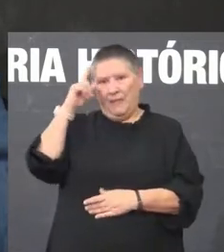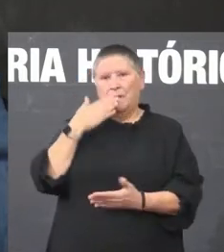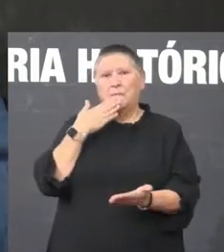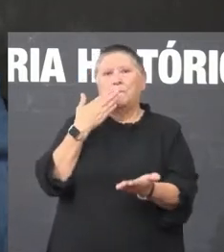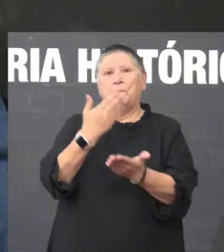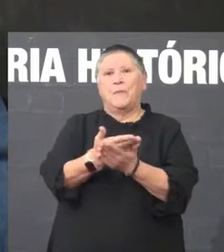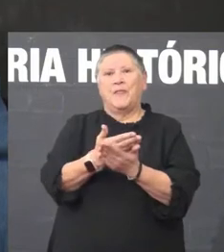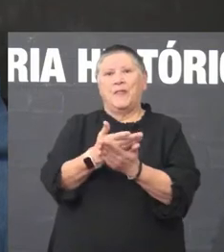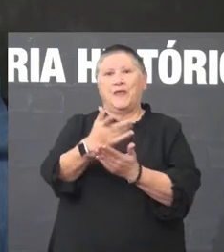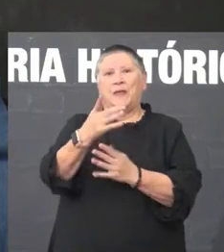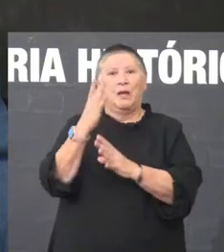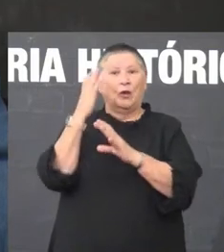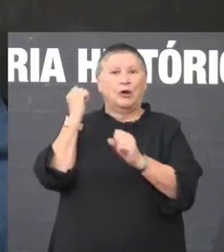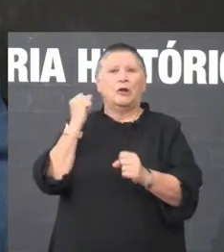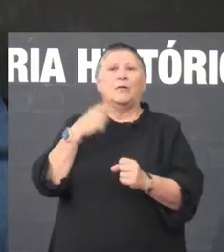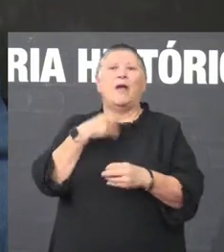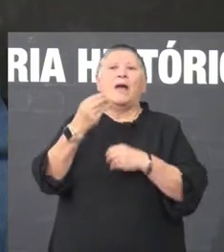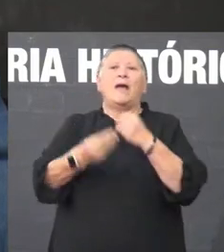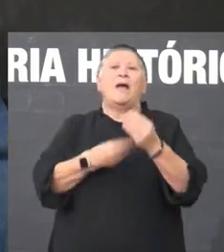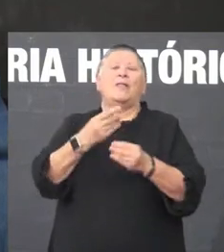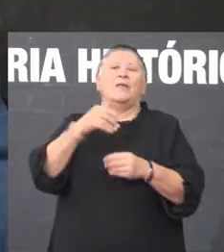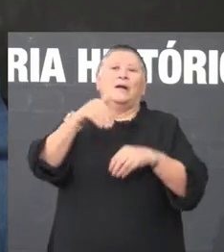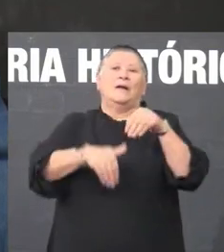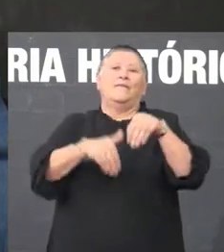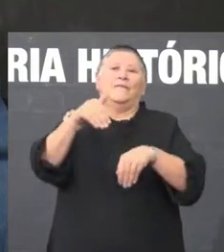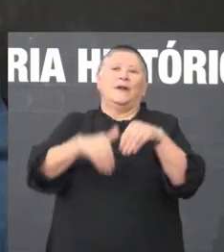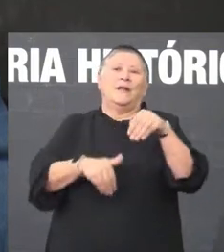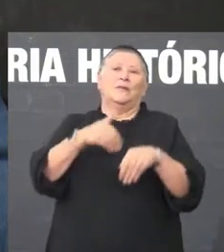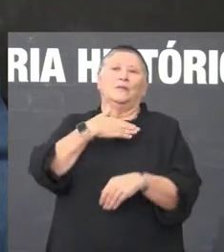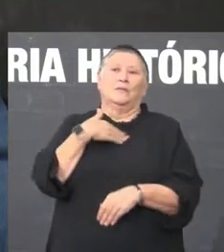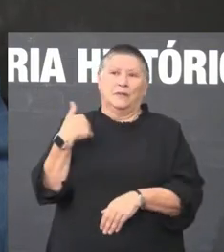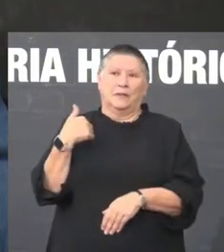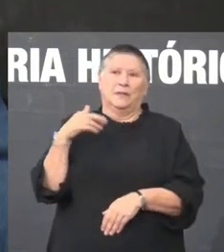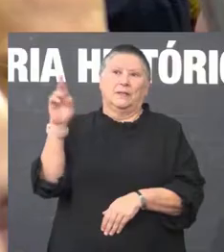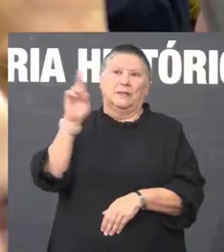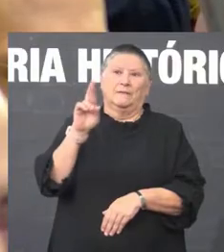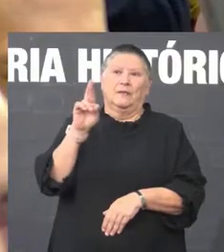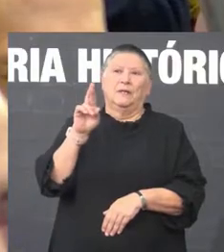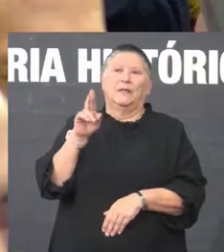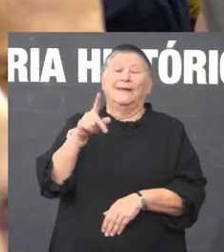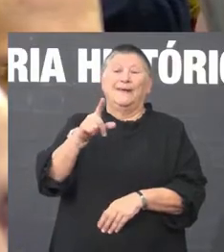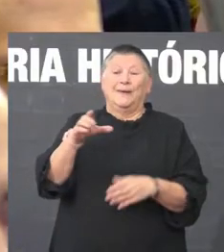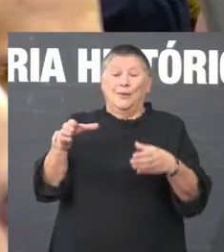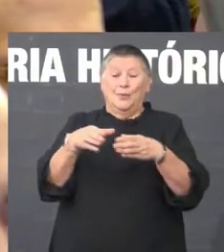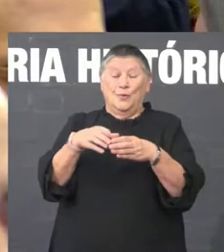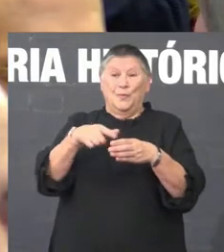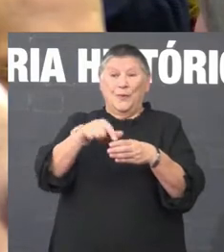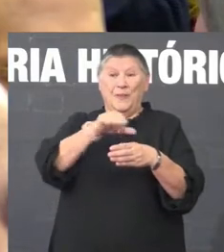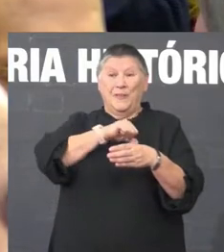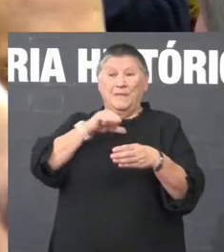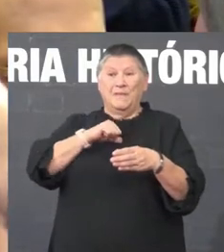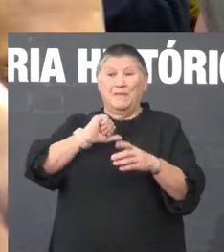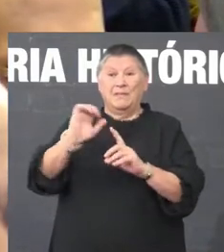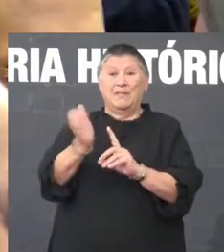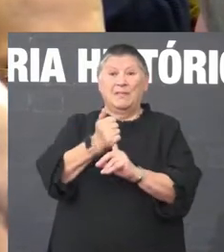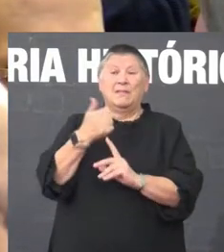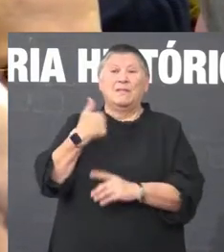hacer el referéndum, entonces el independentismo había alcanzado el